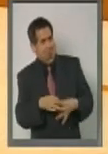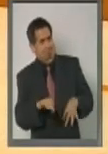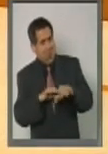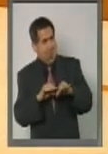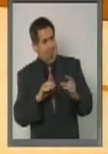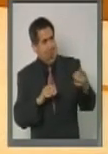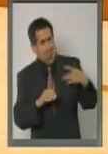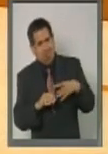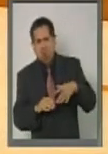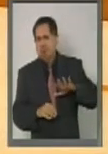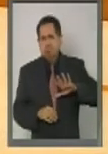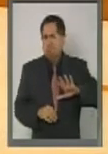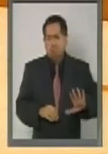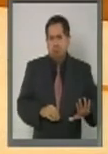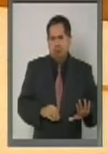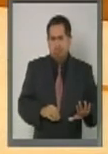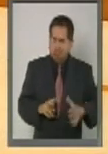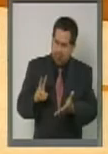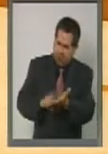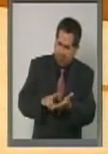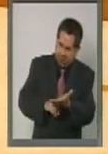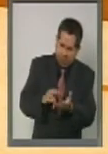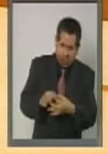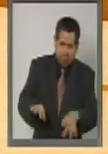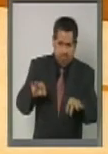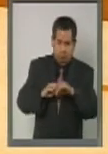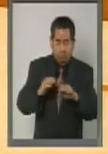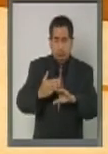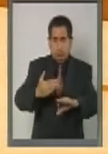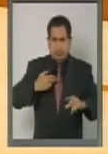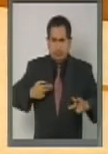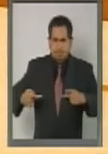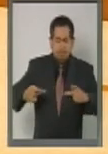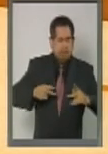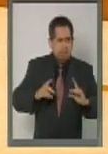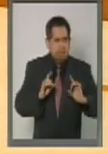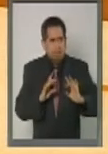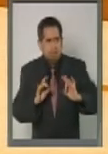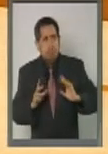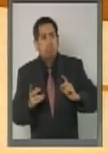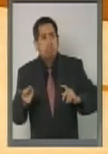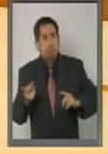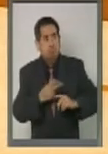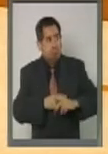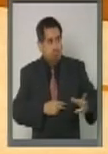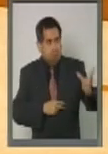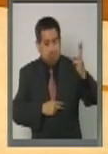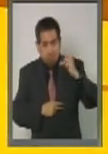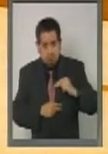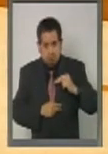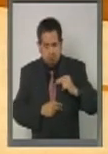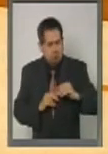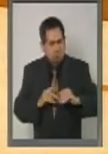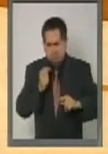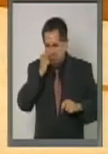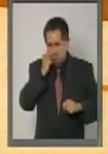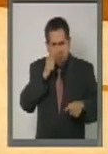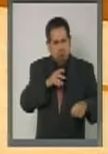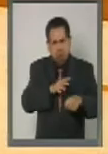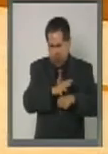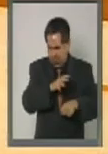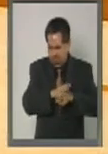del Norte, y debemos estar preparados para los distintos escenarios que pueden resultar de esta